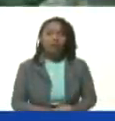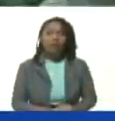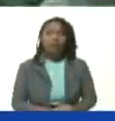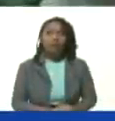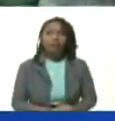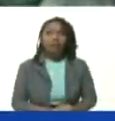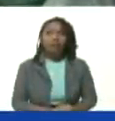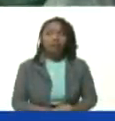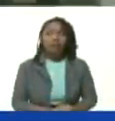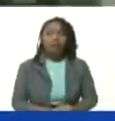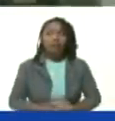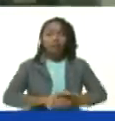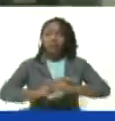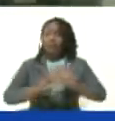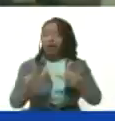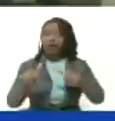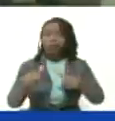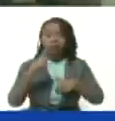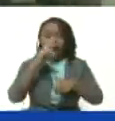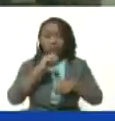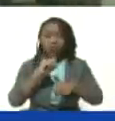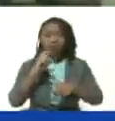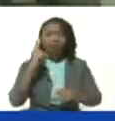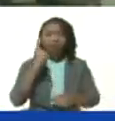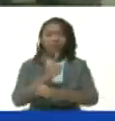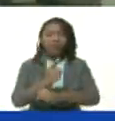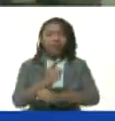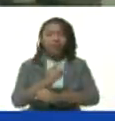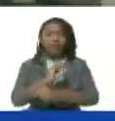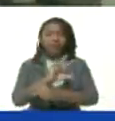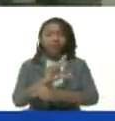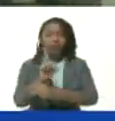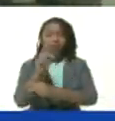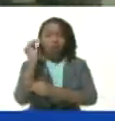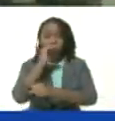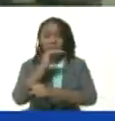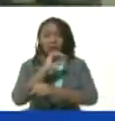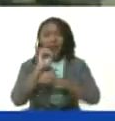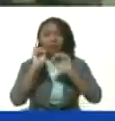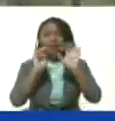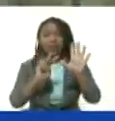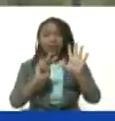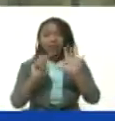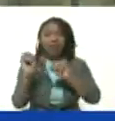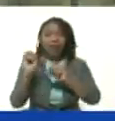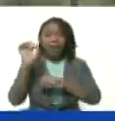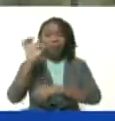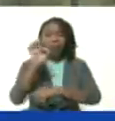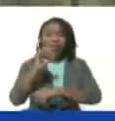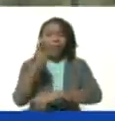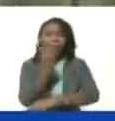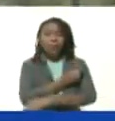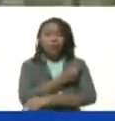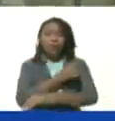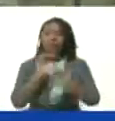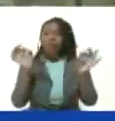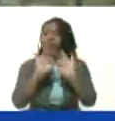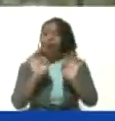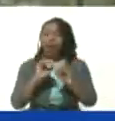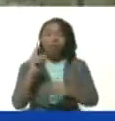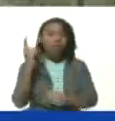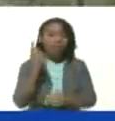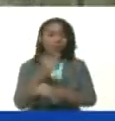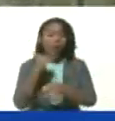Ya este año debemos llegar al 31 de octubre al 70% de vacunados en el país. Nadie debe